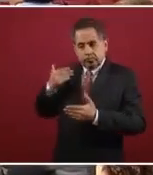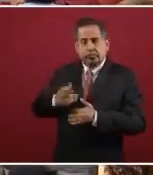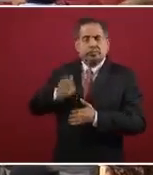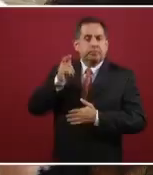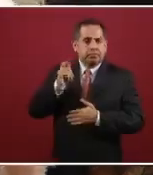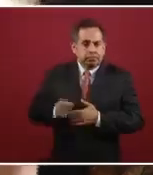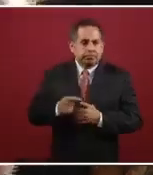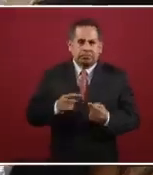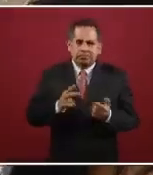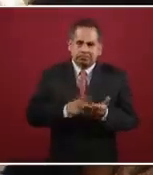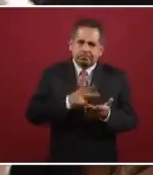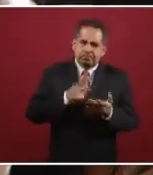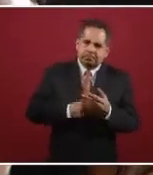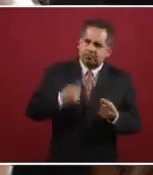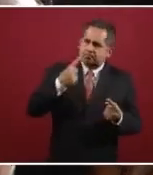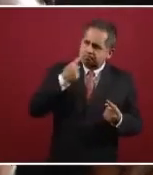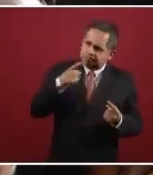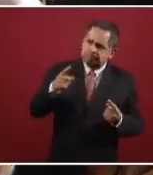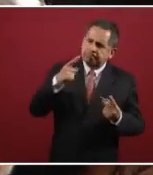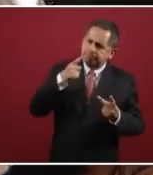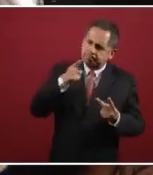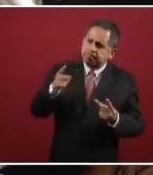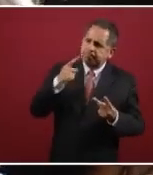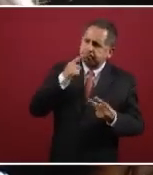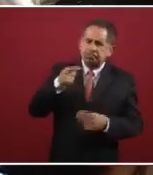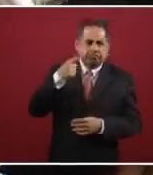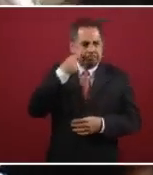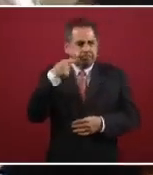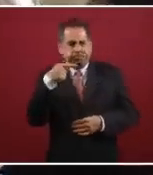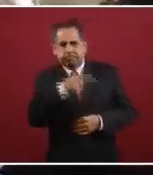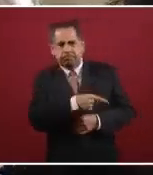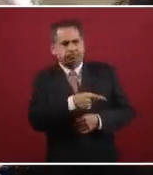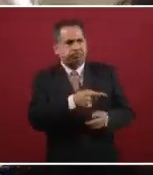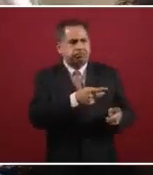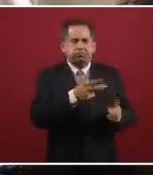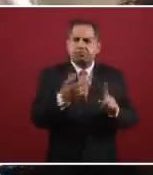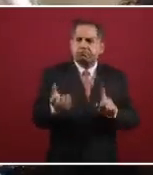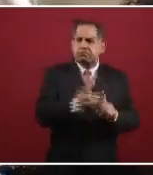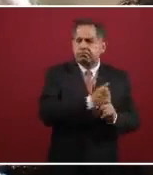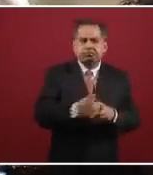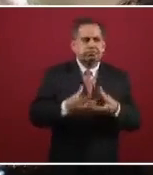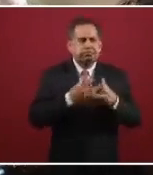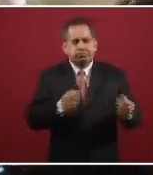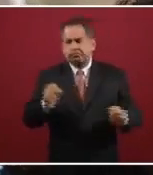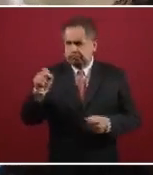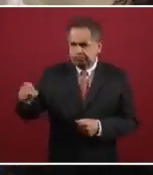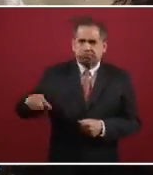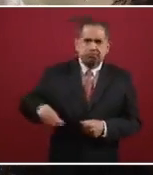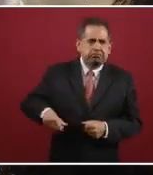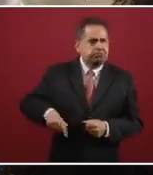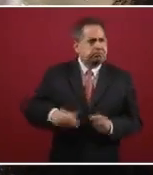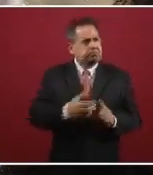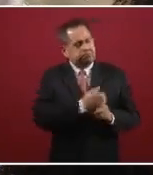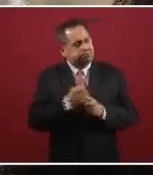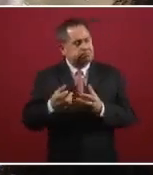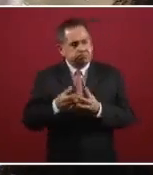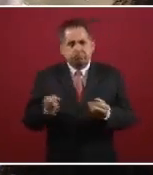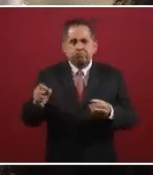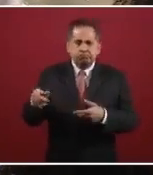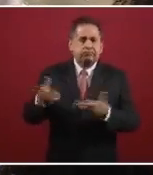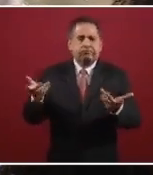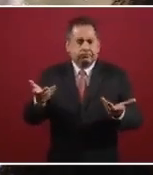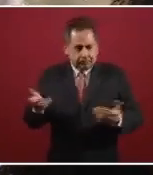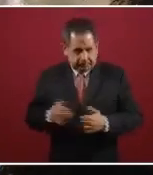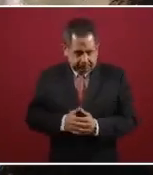la denuncia de desapariciones forzadas cometidas por el Estado. ¿Cuál es la situación de este régimen? ¿Cuál